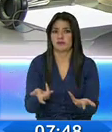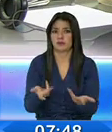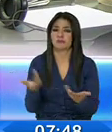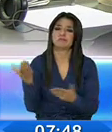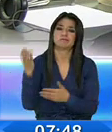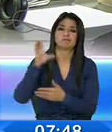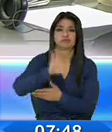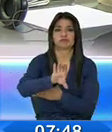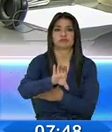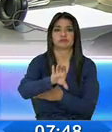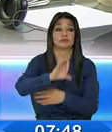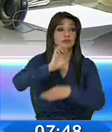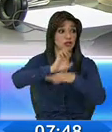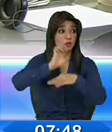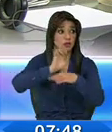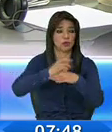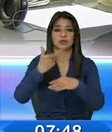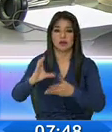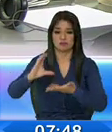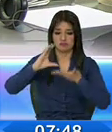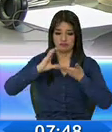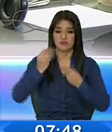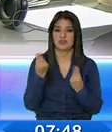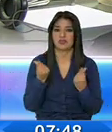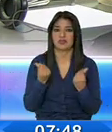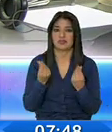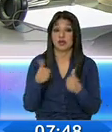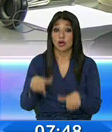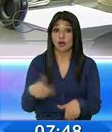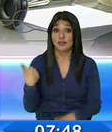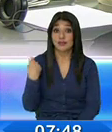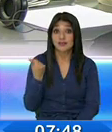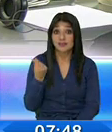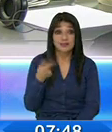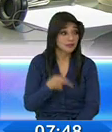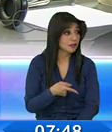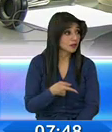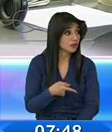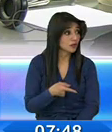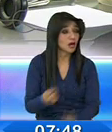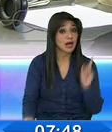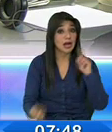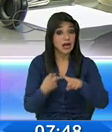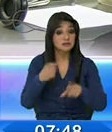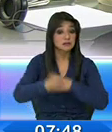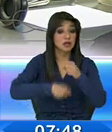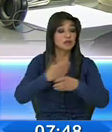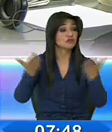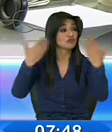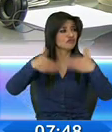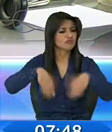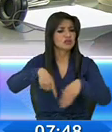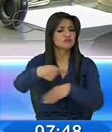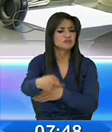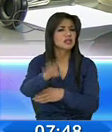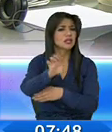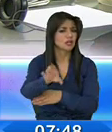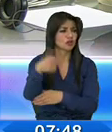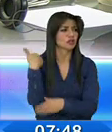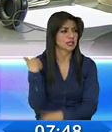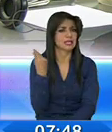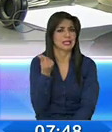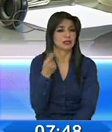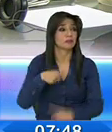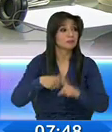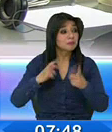y el ecuador en este momento si tiene dinero para hasta fines de año comienzos de año próximo el